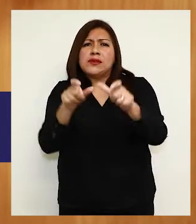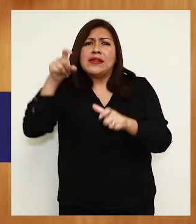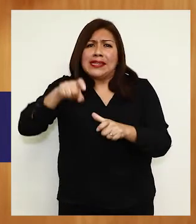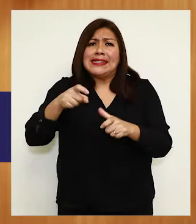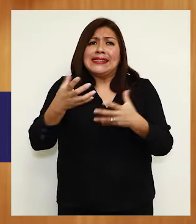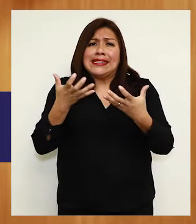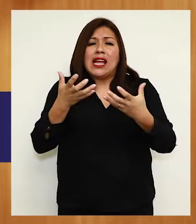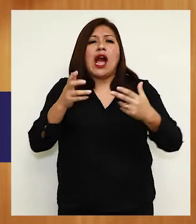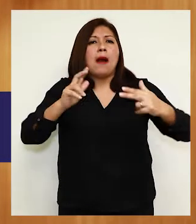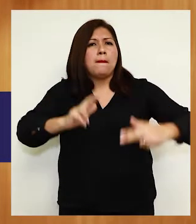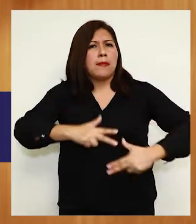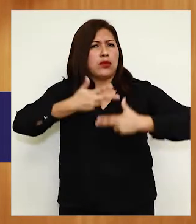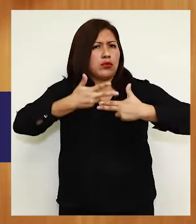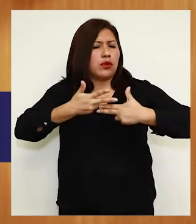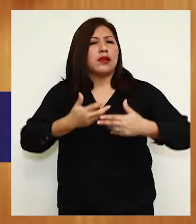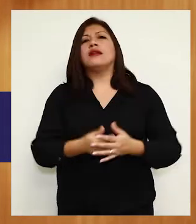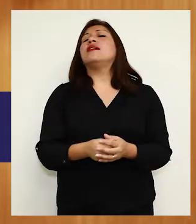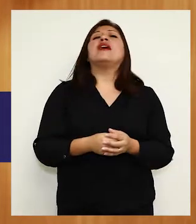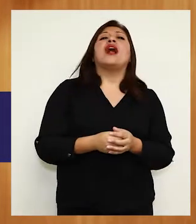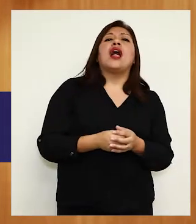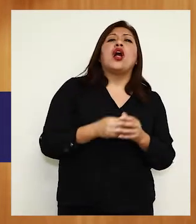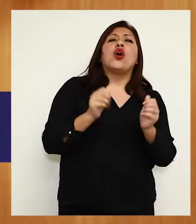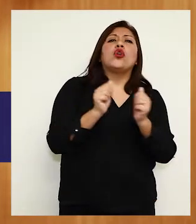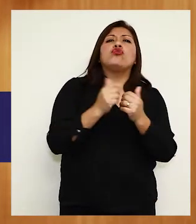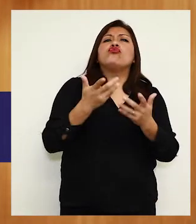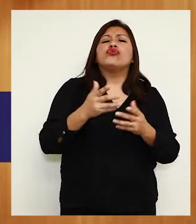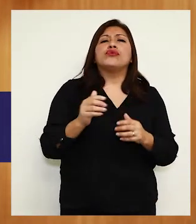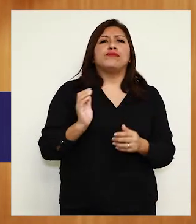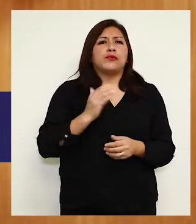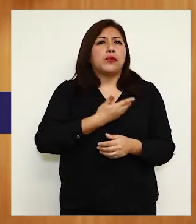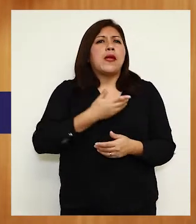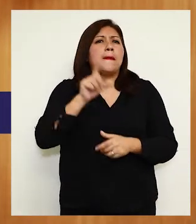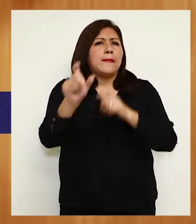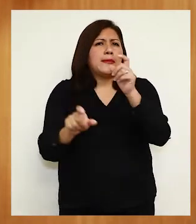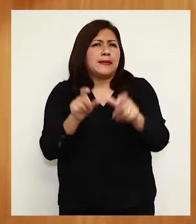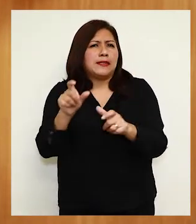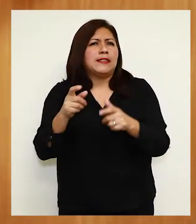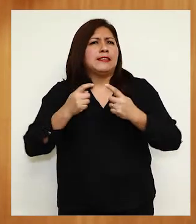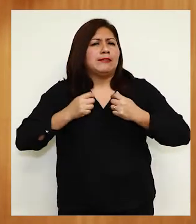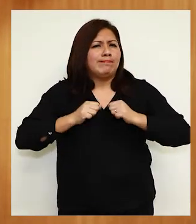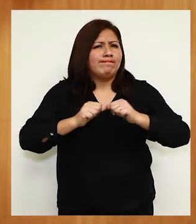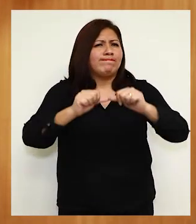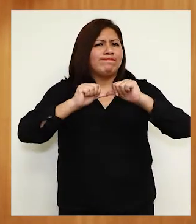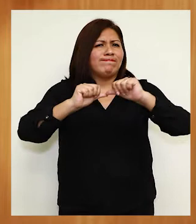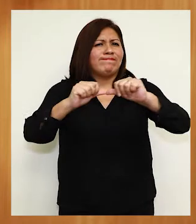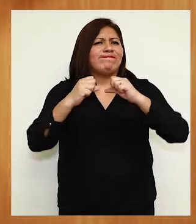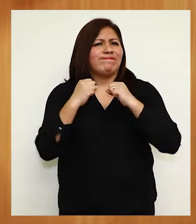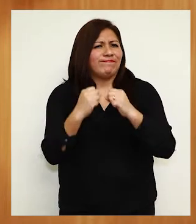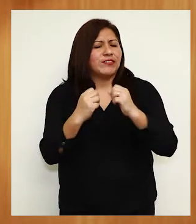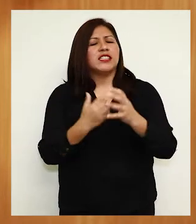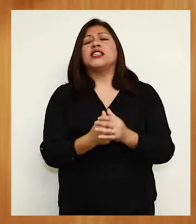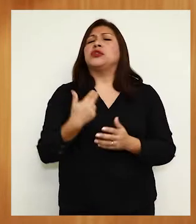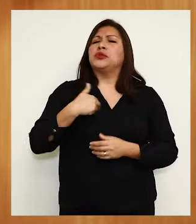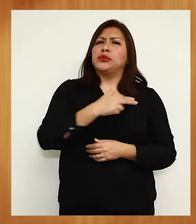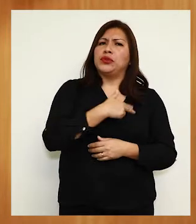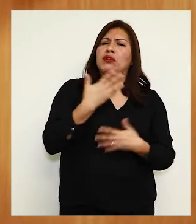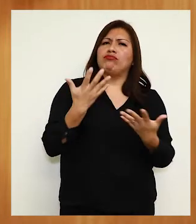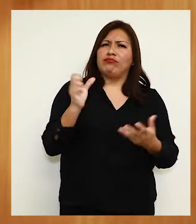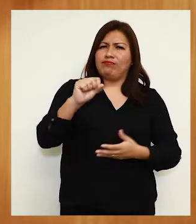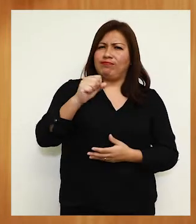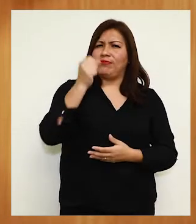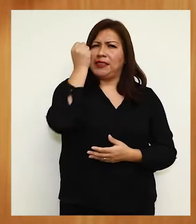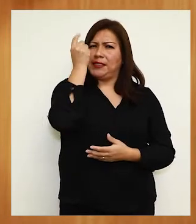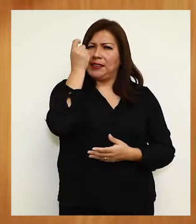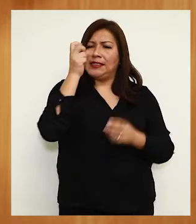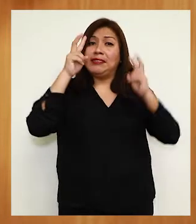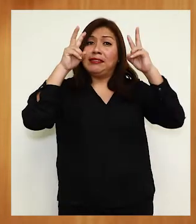de satisfacción con nuestros pacientes y seguimos fortaleciendo porque consideramos que este contexto